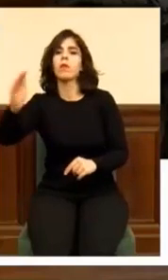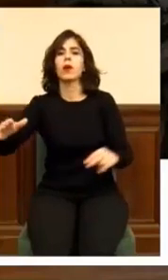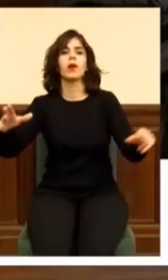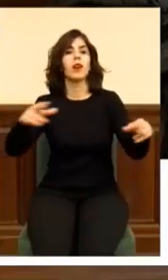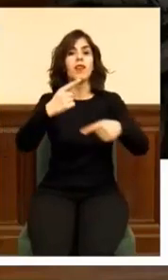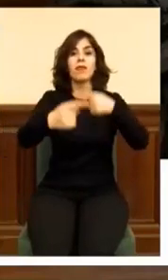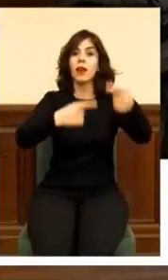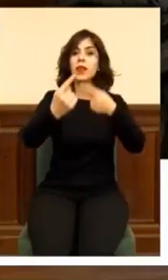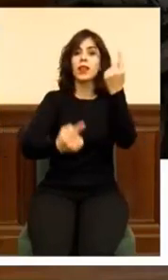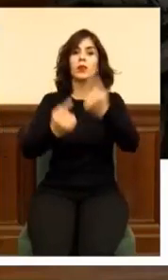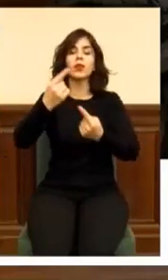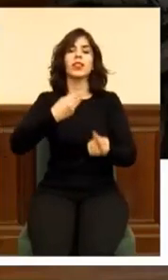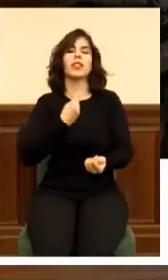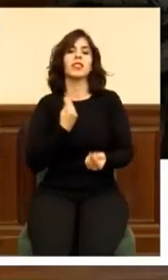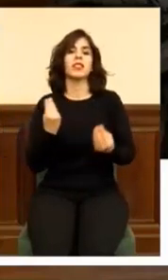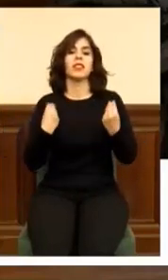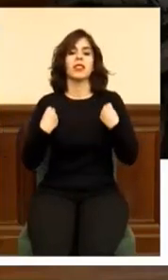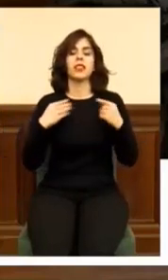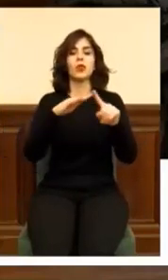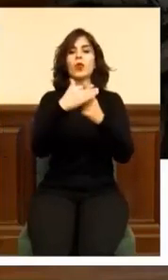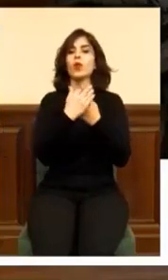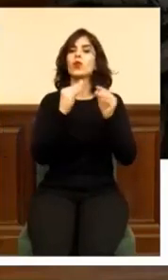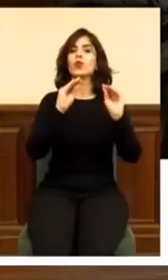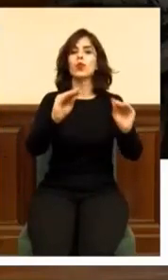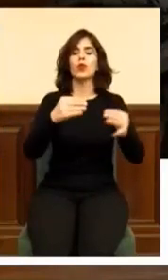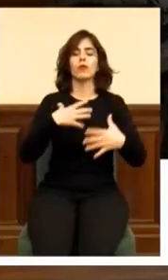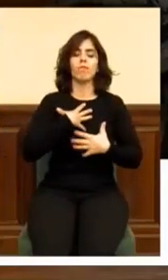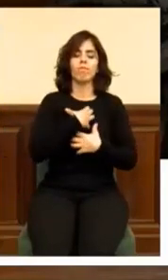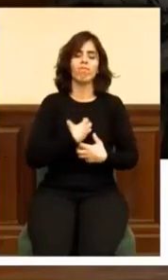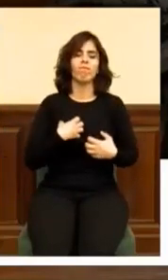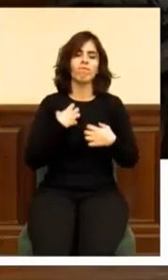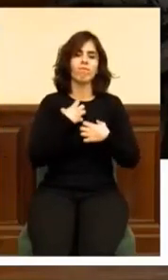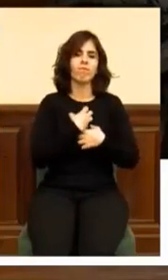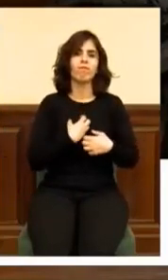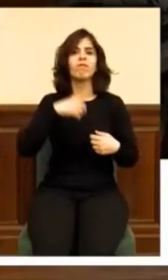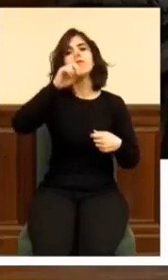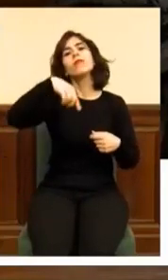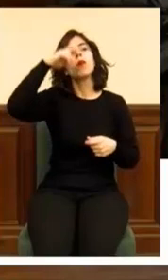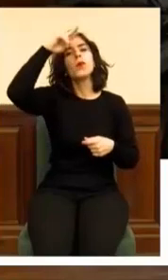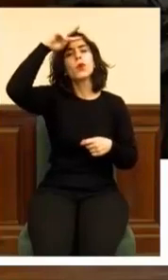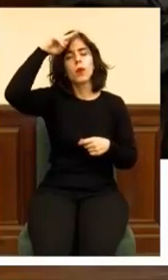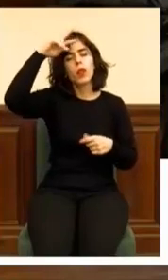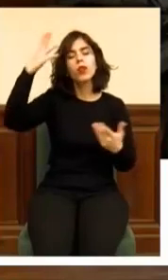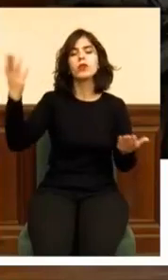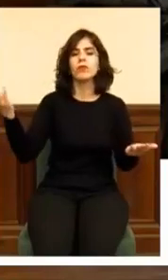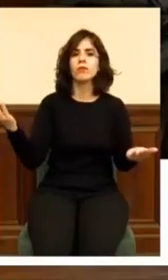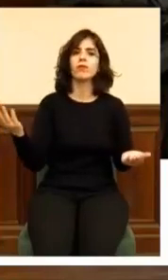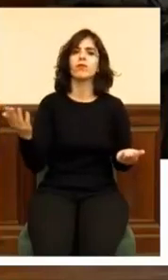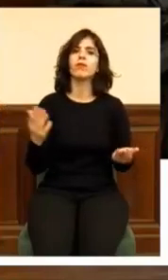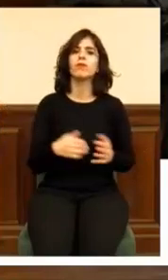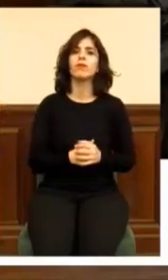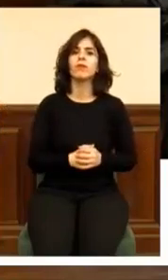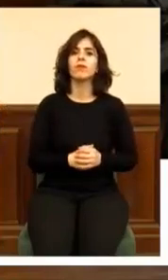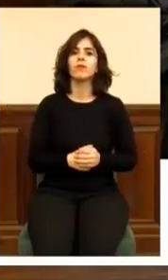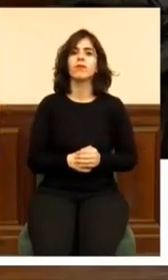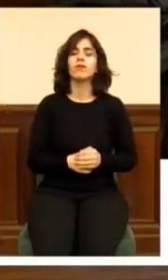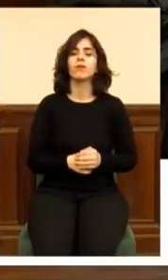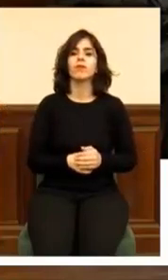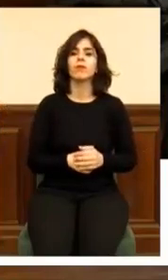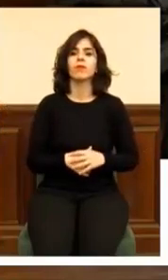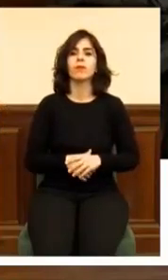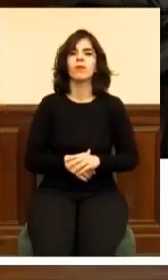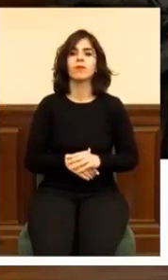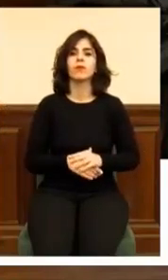entre la angustia y, bueno, y la preocupación. Y por eso es